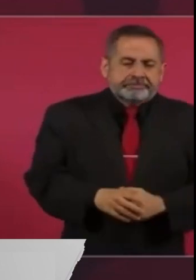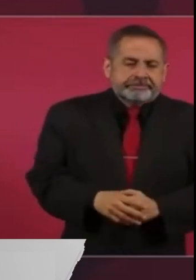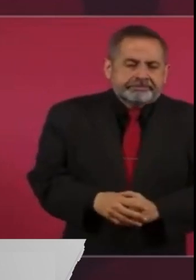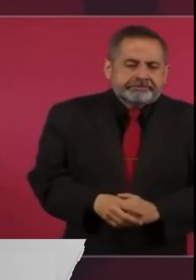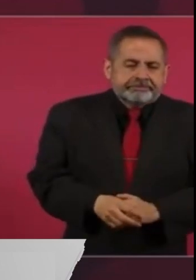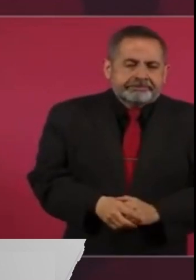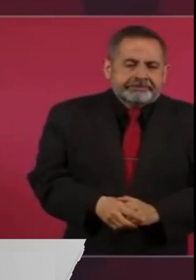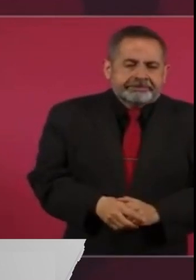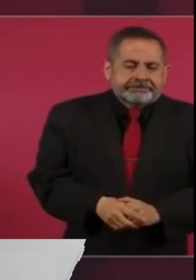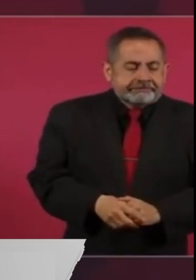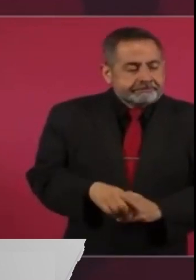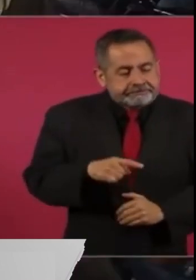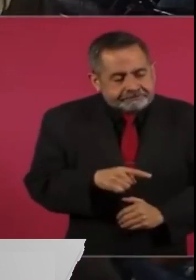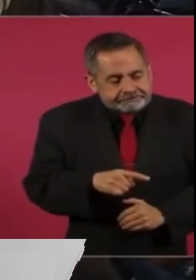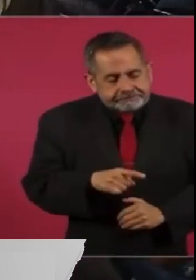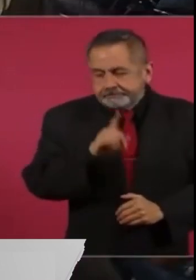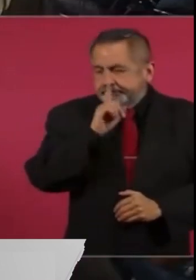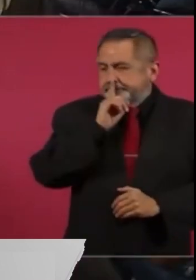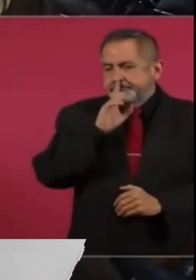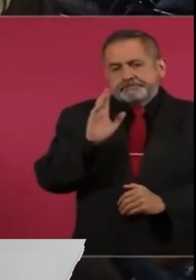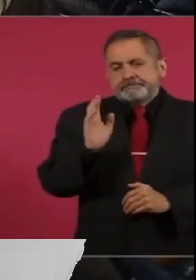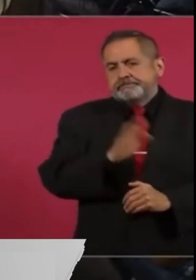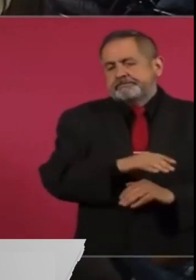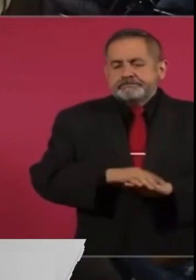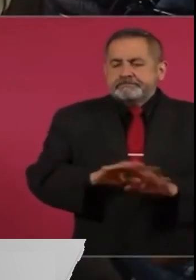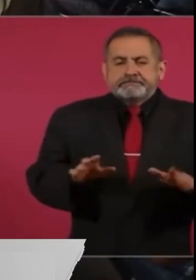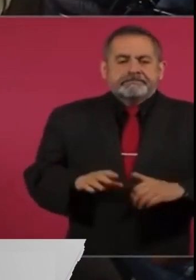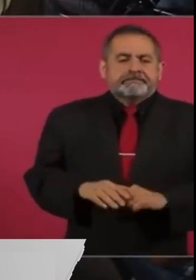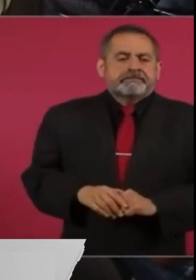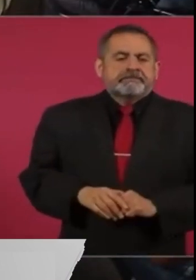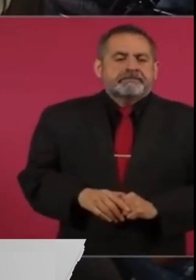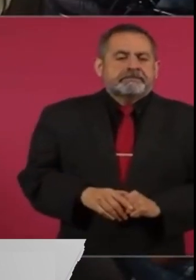Entonces, ya lo que hice fue optar